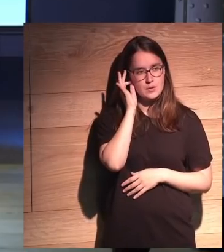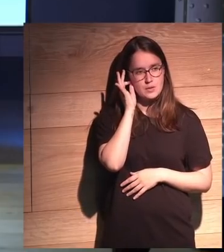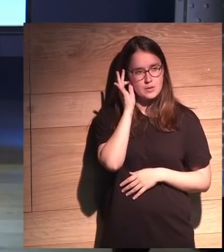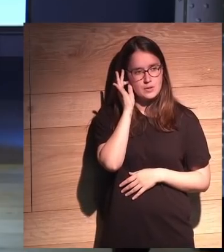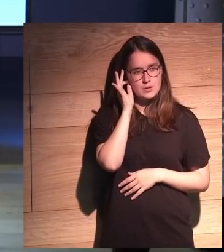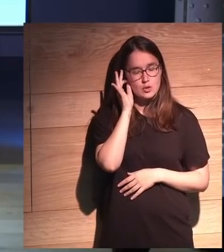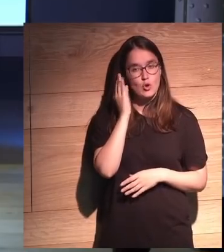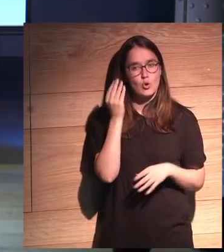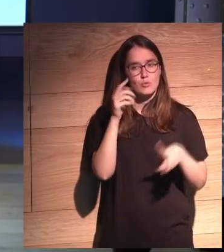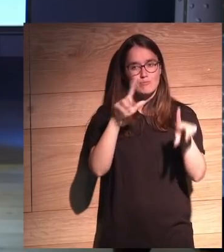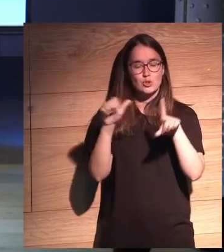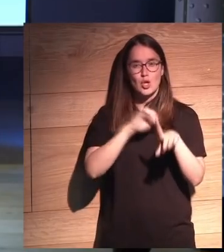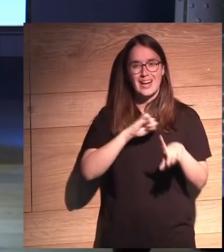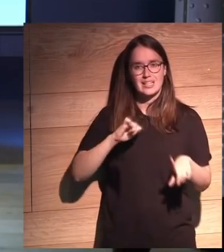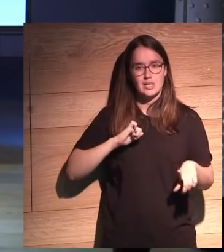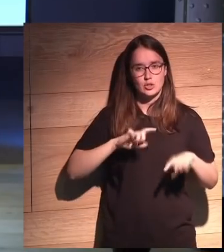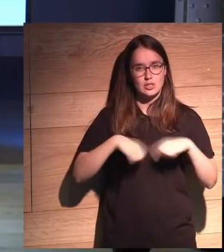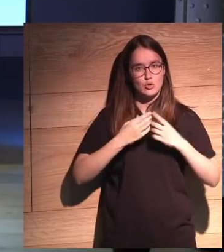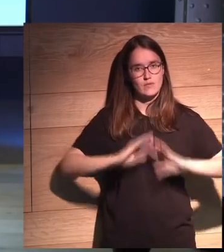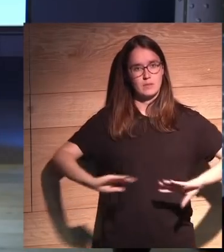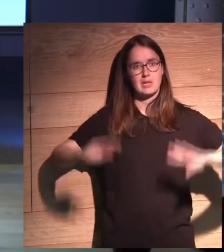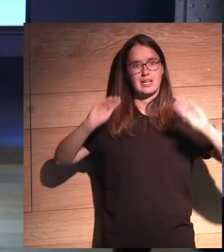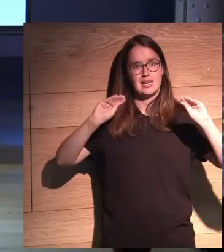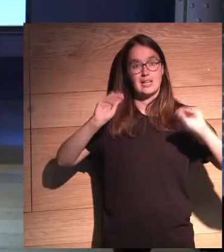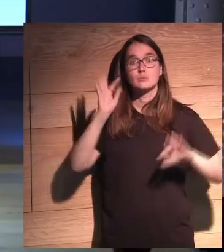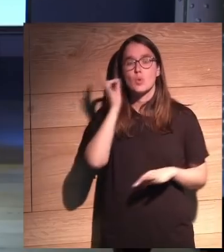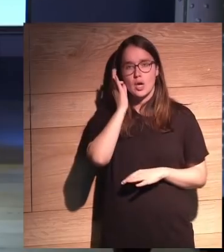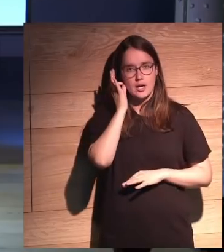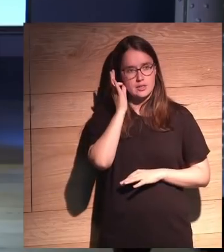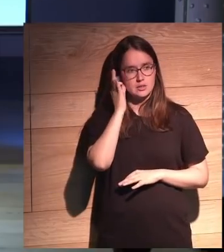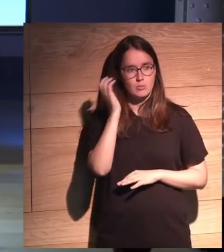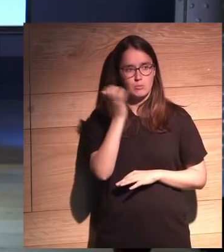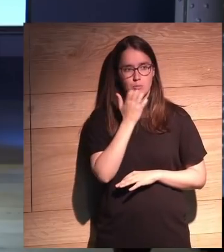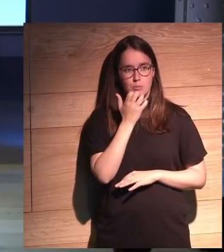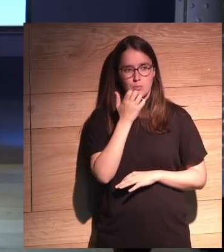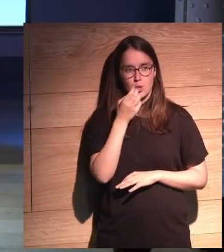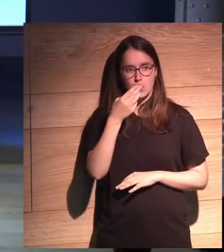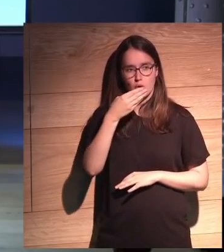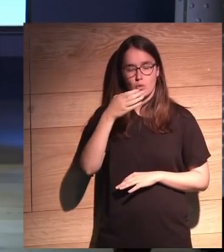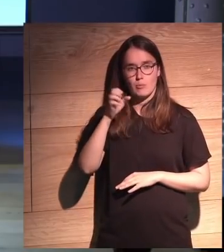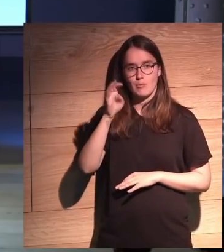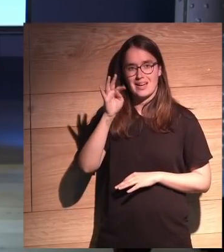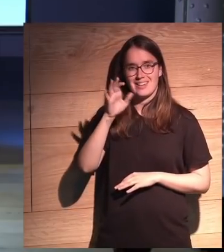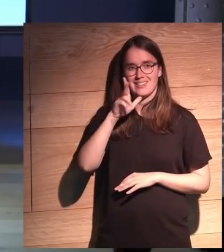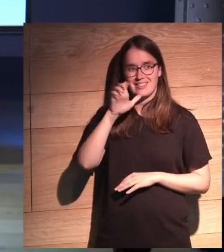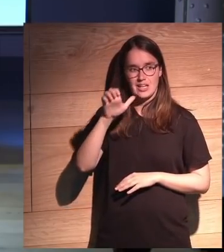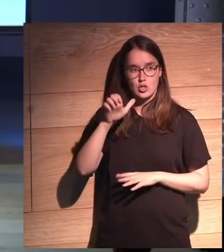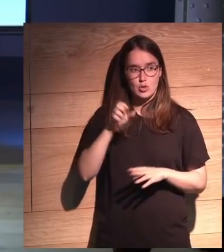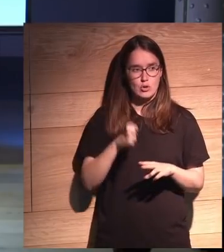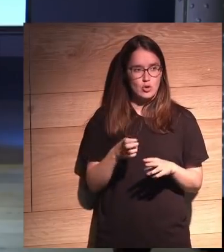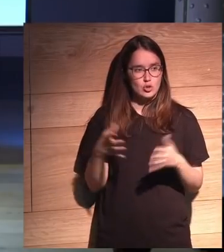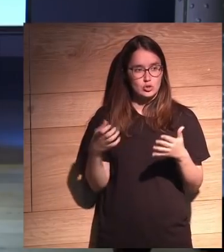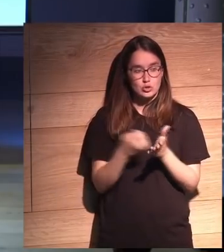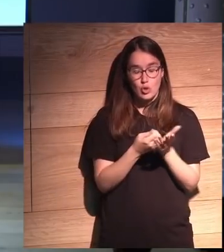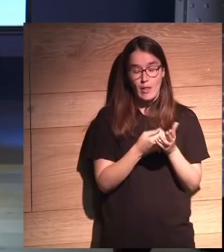de retratos de sus familiares mujeres. Por ejemplo, Berthe Morisot, yo he revisado